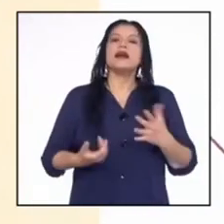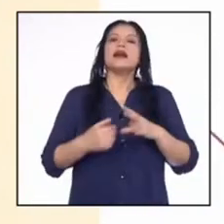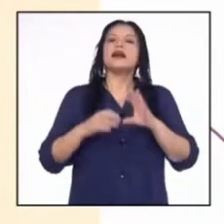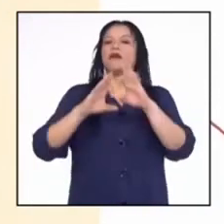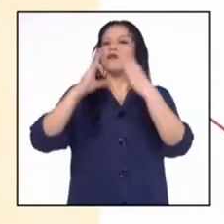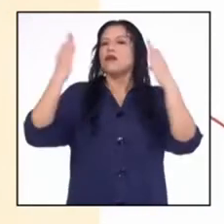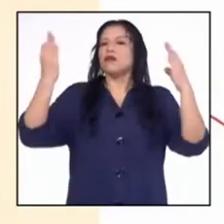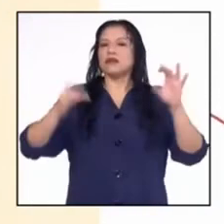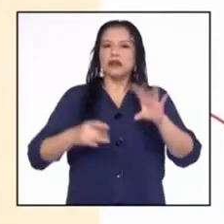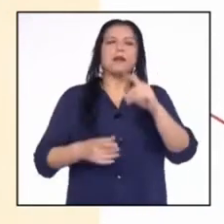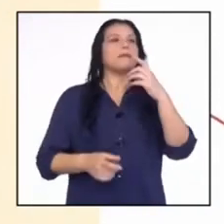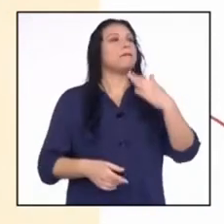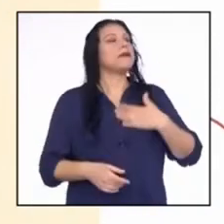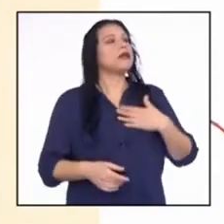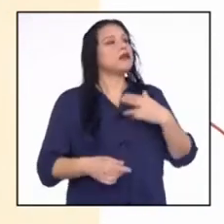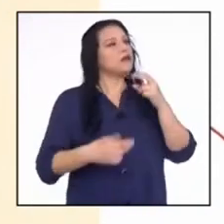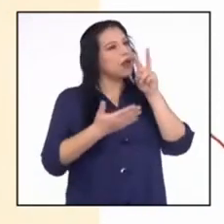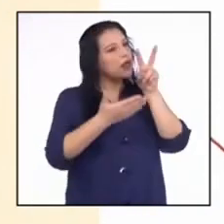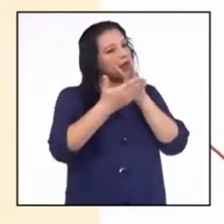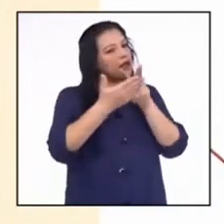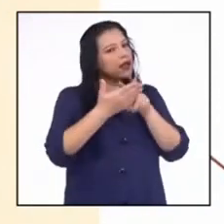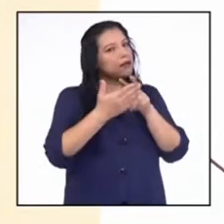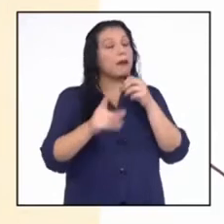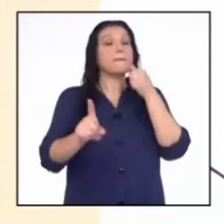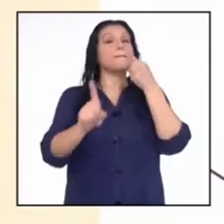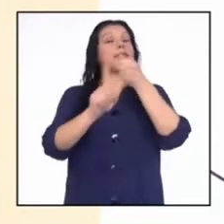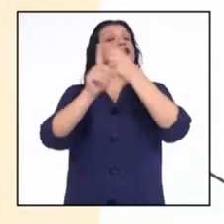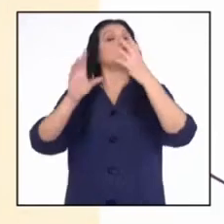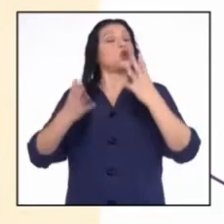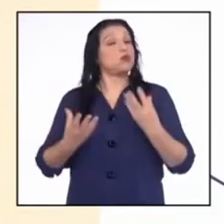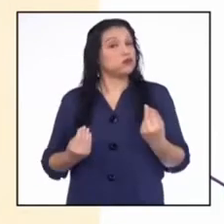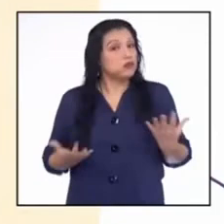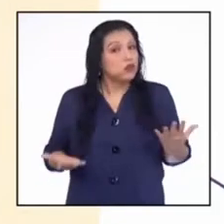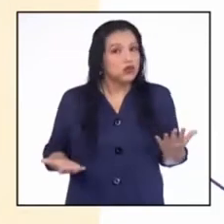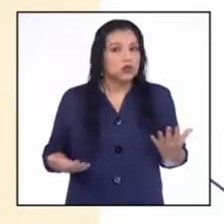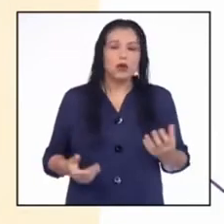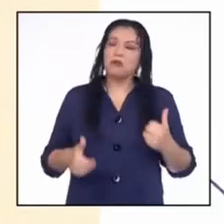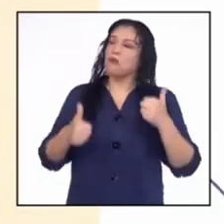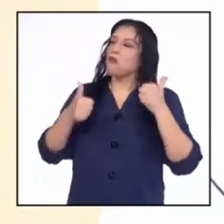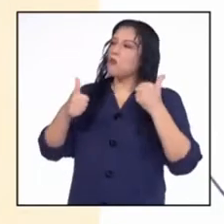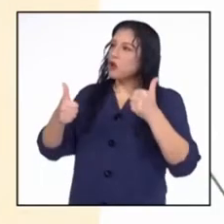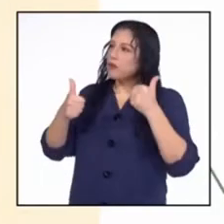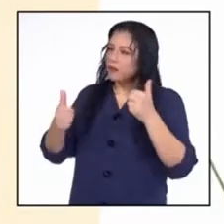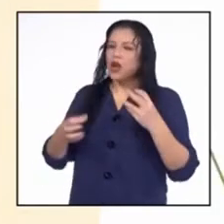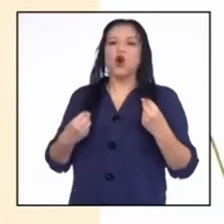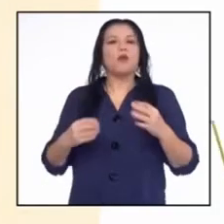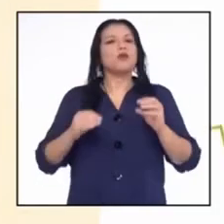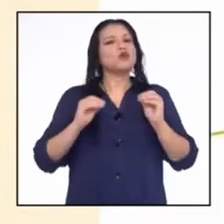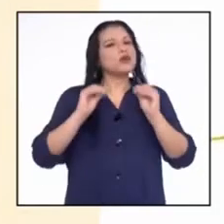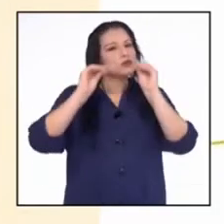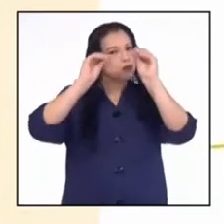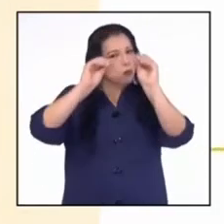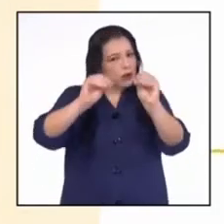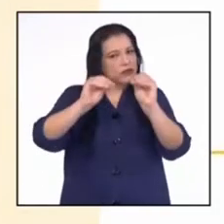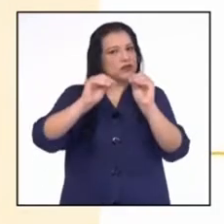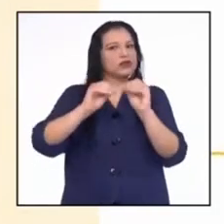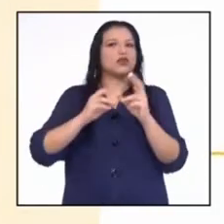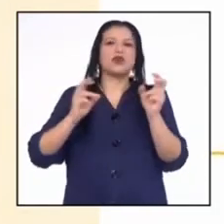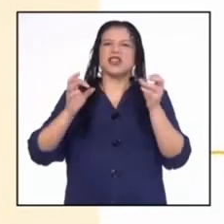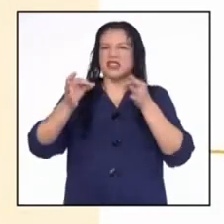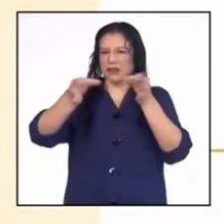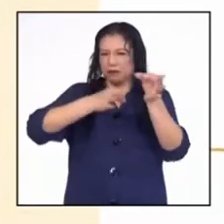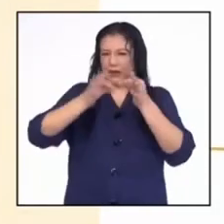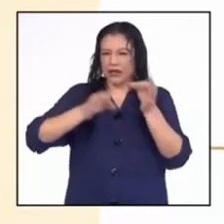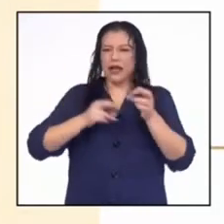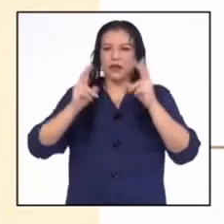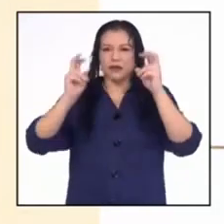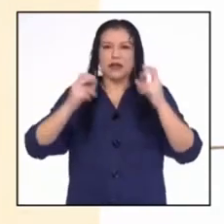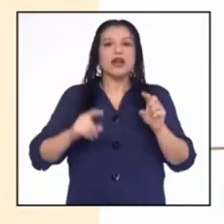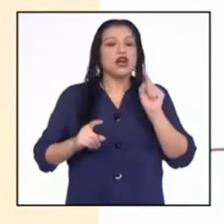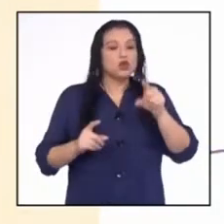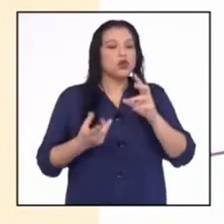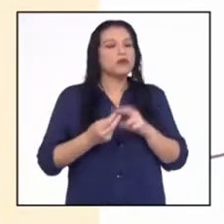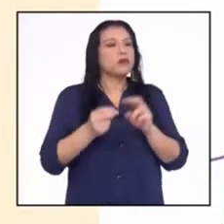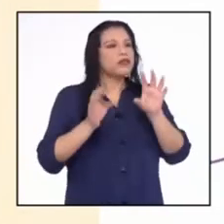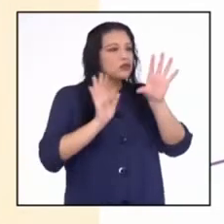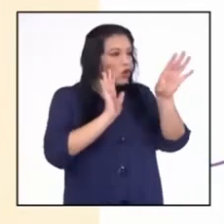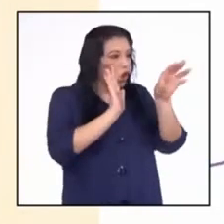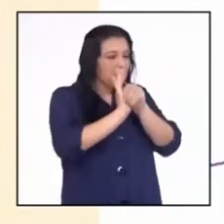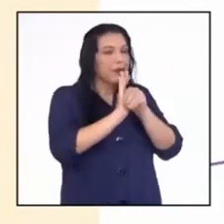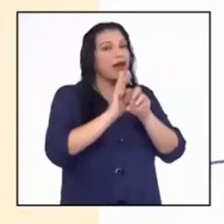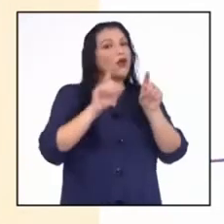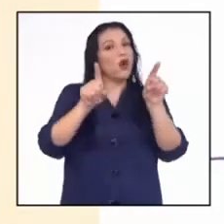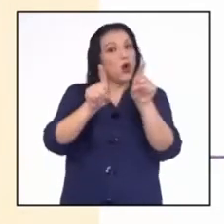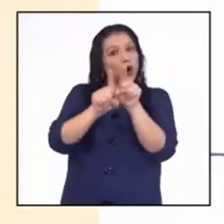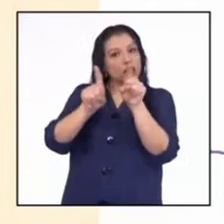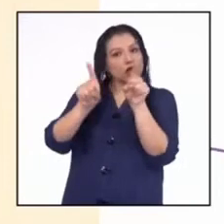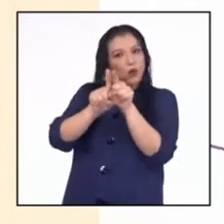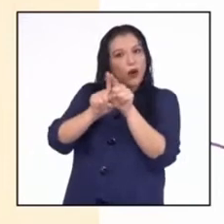frase que me impactó muchísimo. Excelente cómo has citado y explicado el texto. Aquí has puesto la cita textualmente